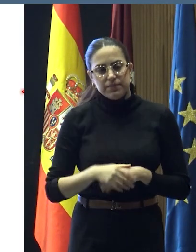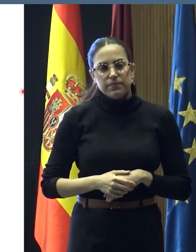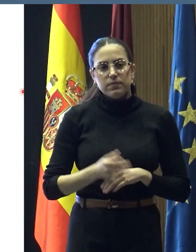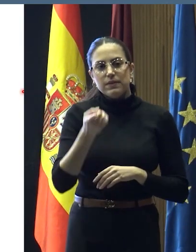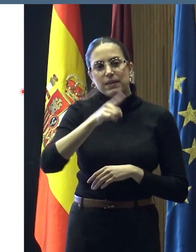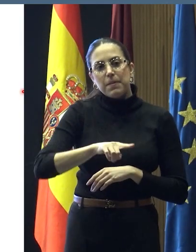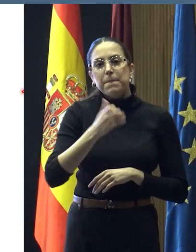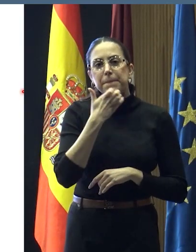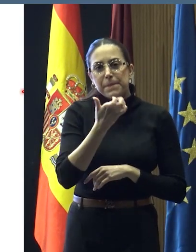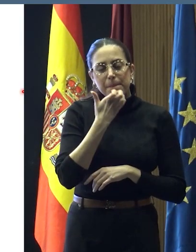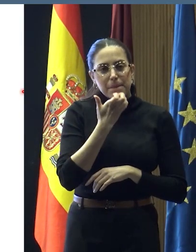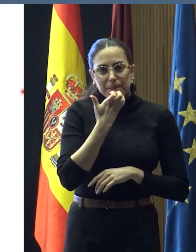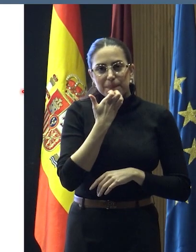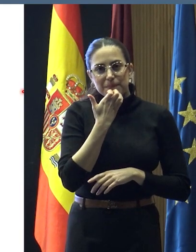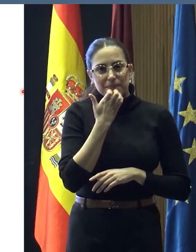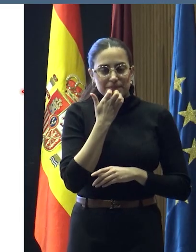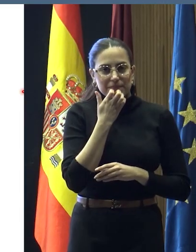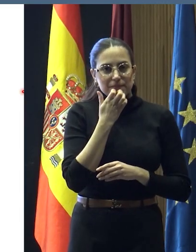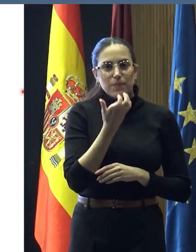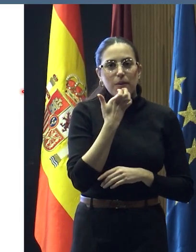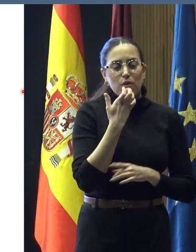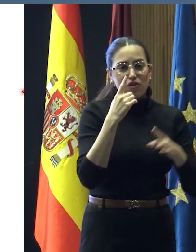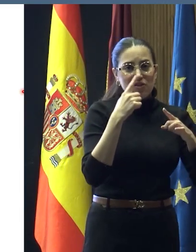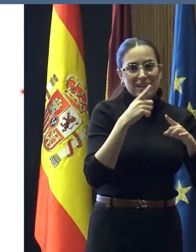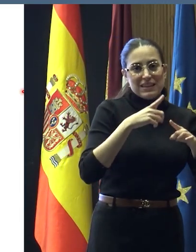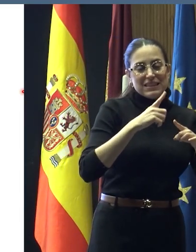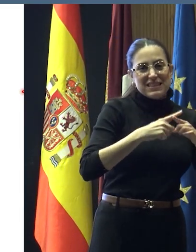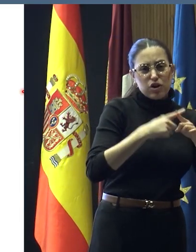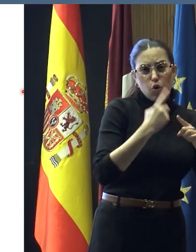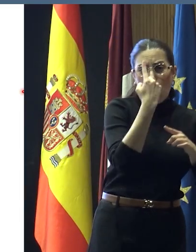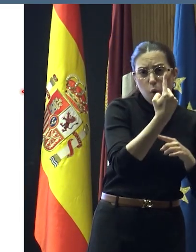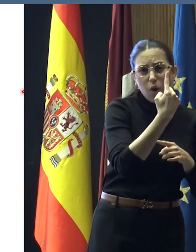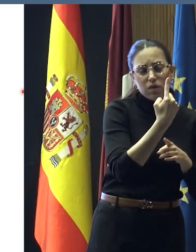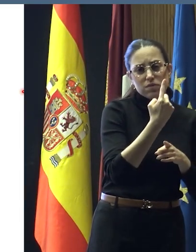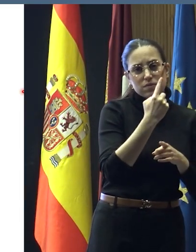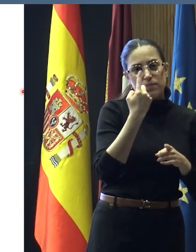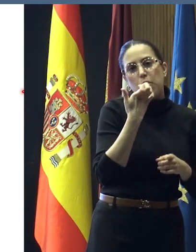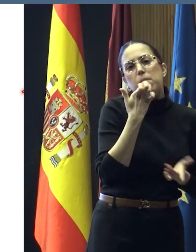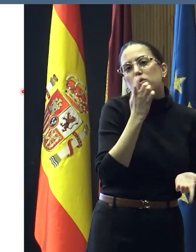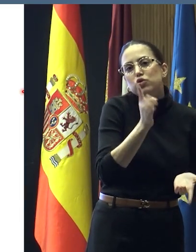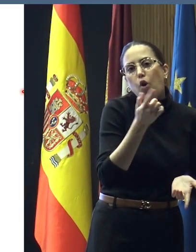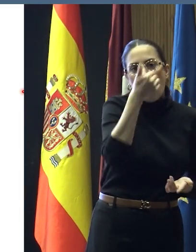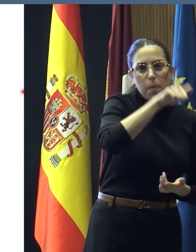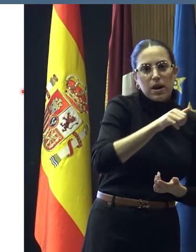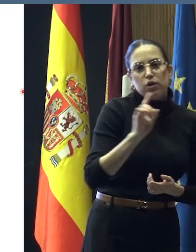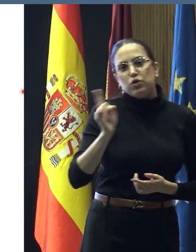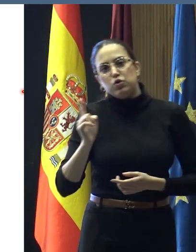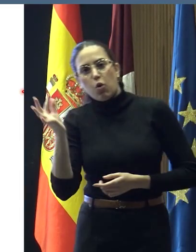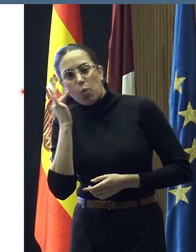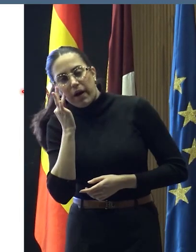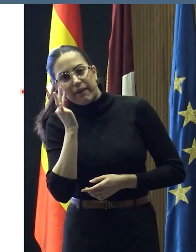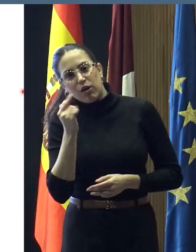O por lo menos que si solamente incluían un sexo, que lo justificaran muy bien el por qué solamente habían